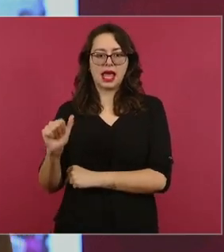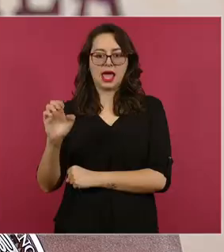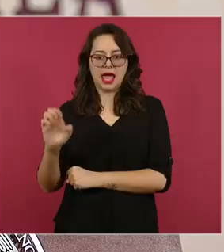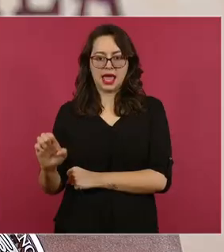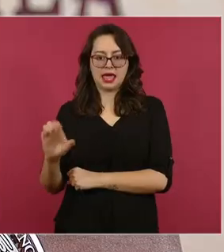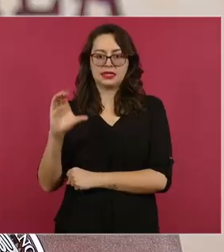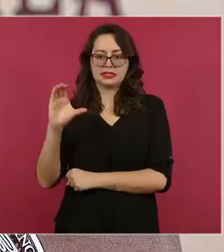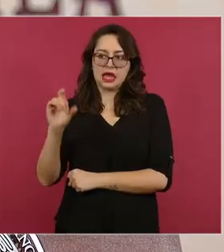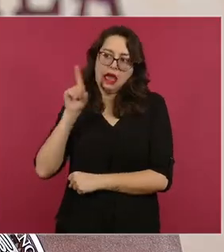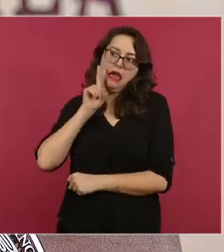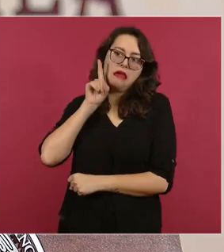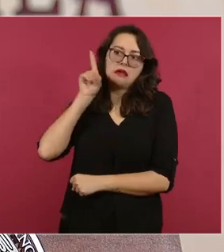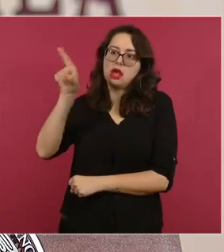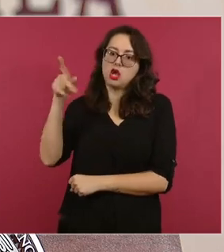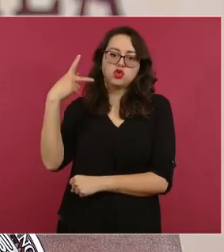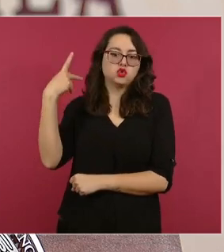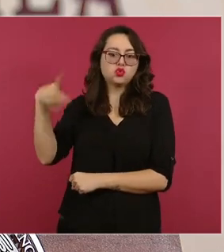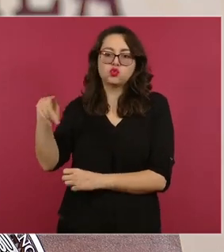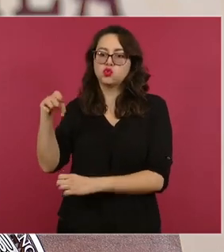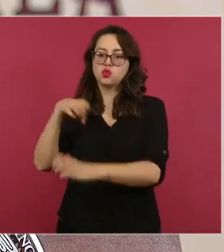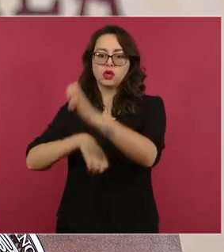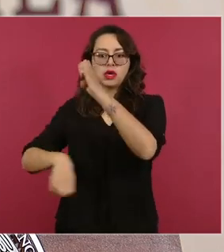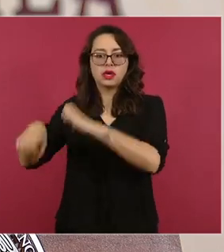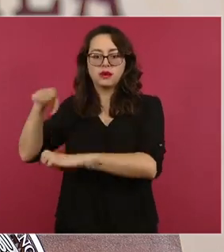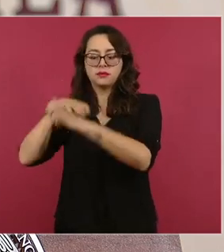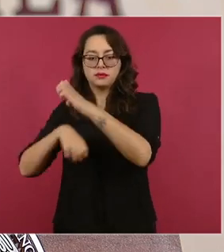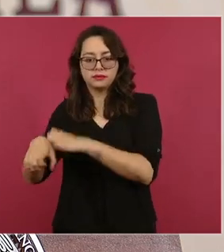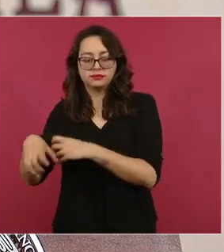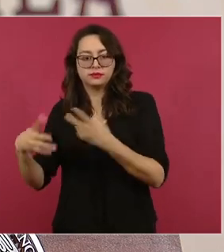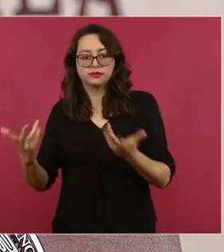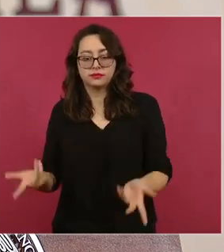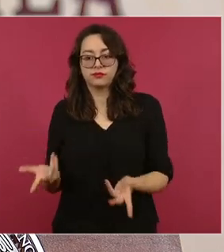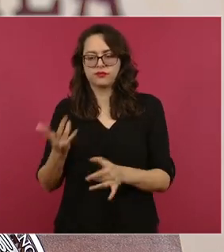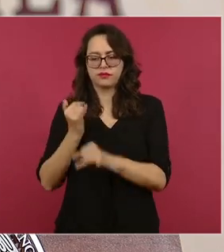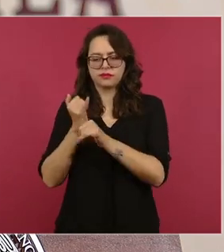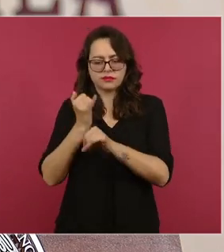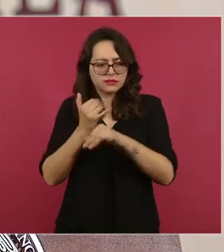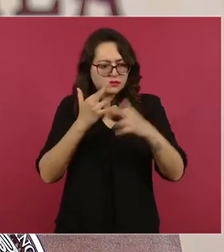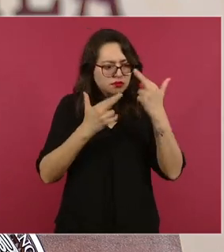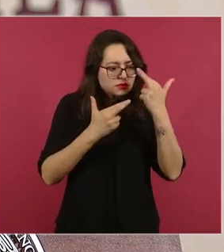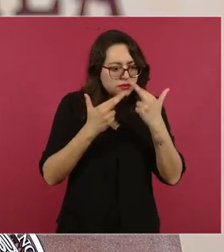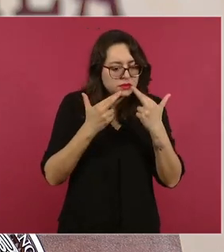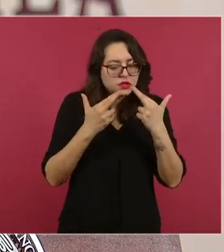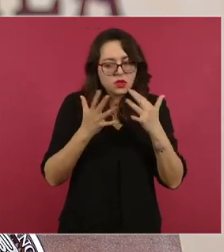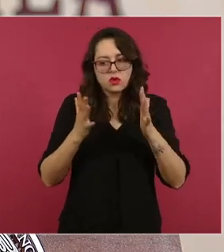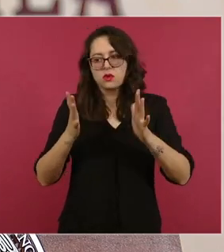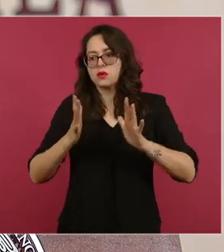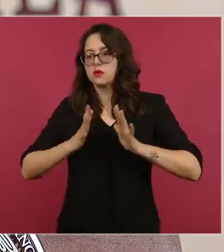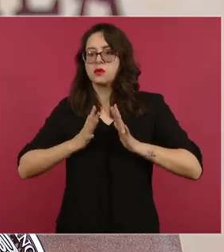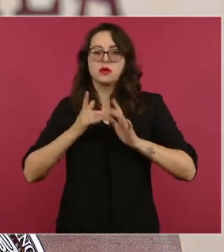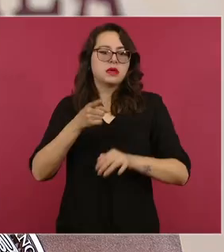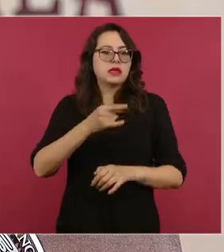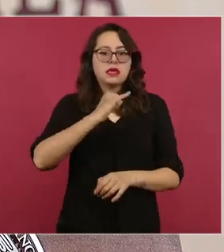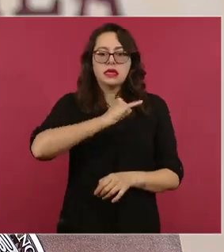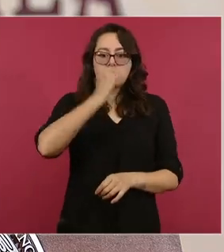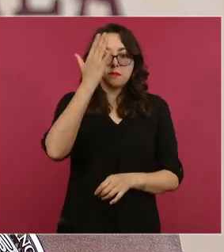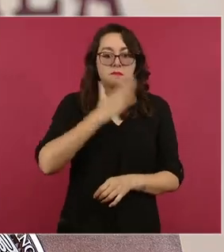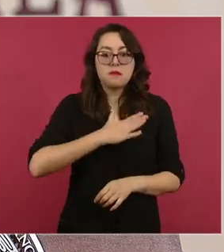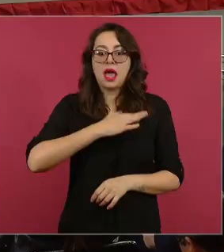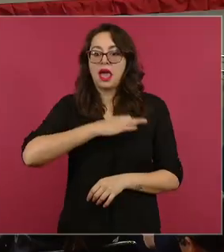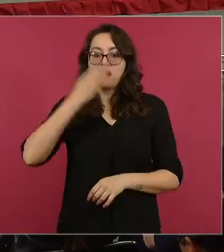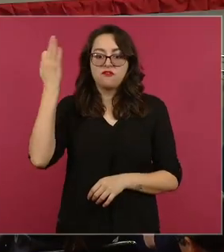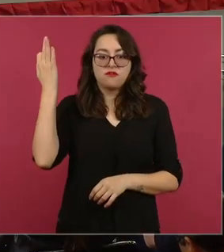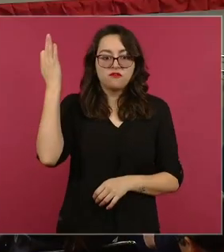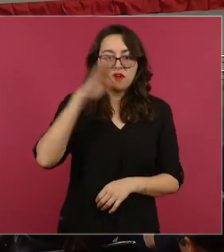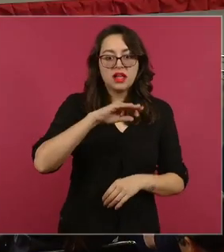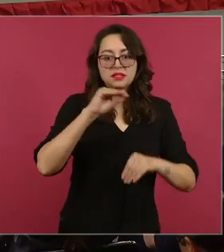AEC. El sitio Verificado MX consigna que esta no es la primera vez que esta imagen es editada